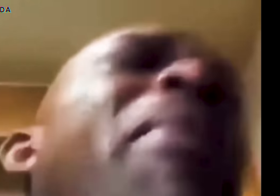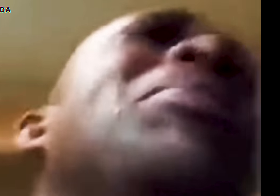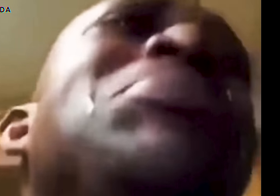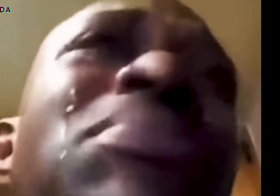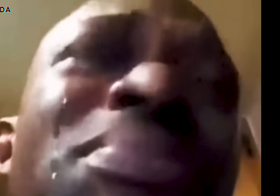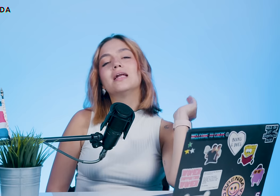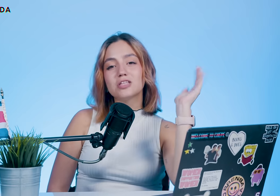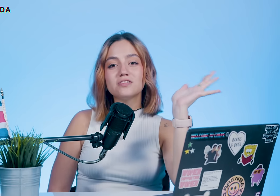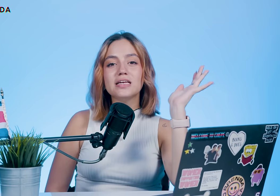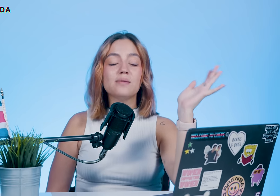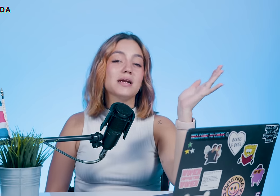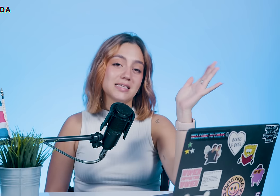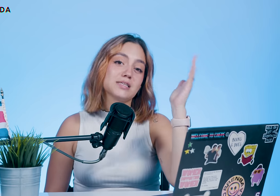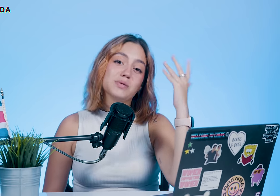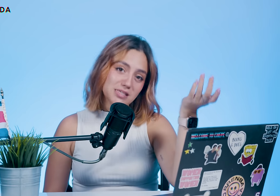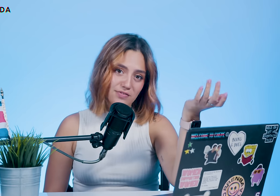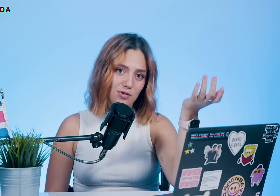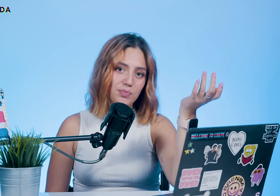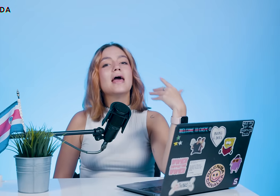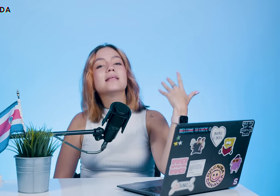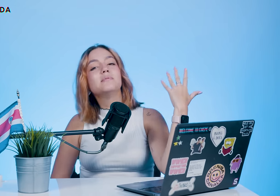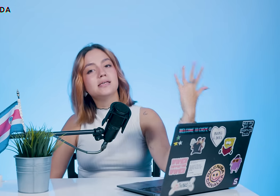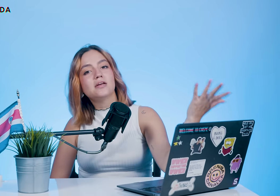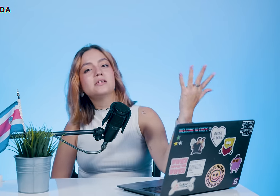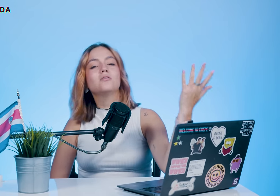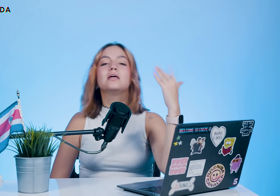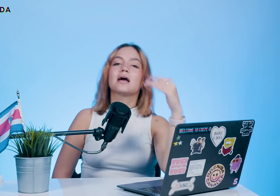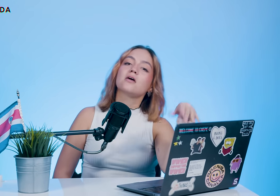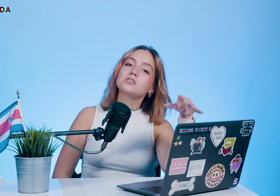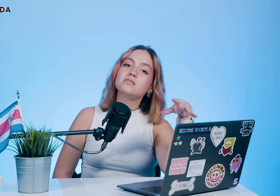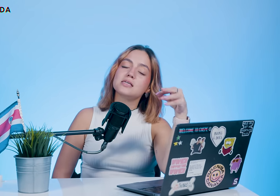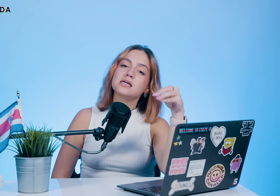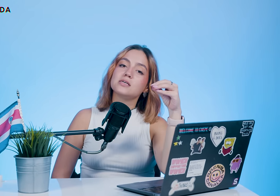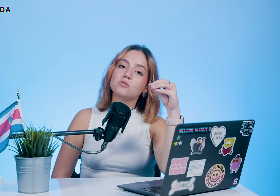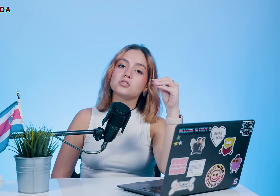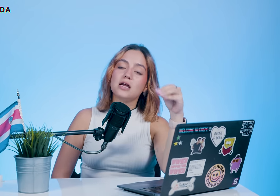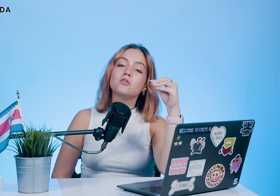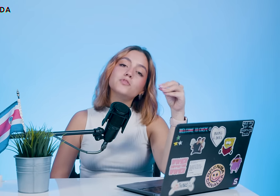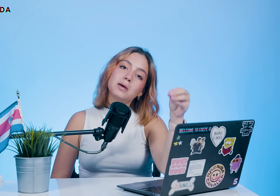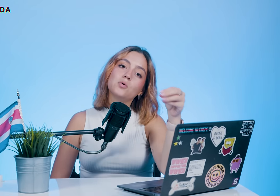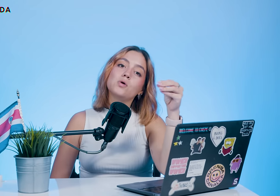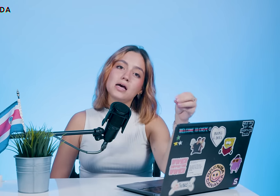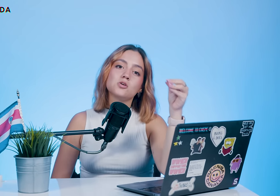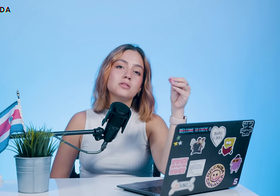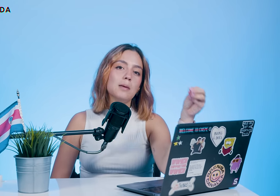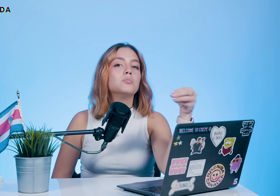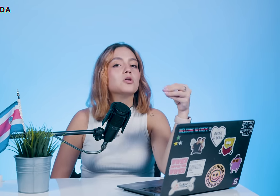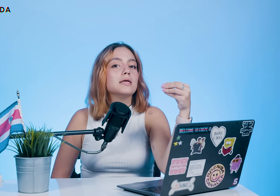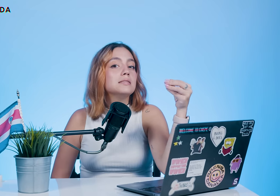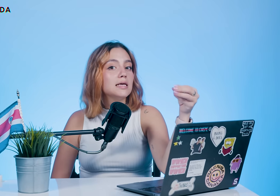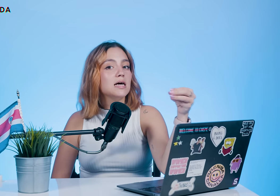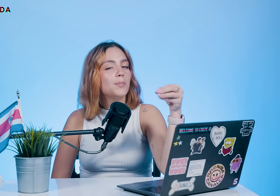tos la tos verina para ser específico entre el Ministerio de salud y la caja costa vicencia el seguro social confirmaron un caso